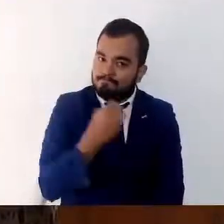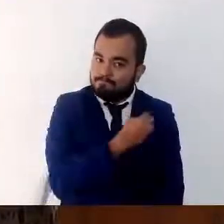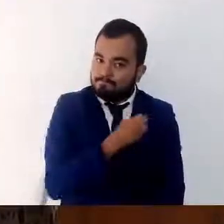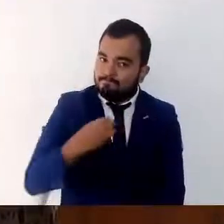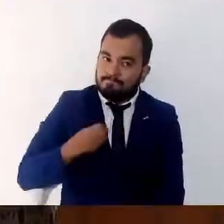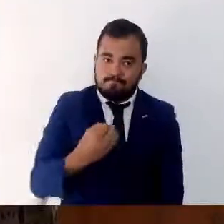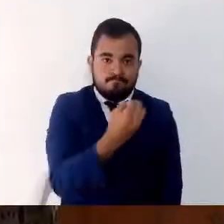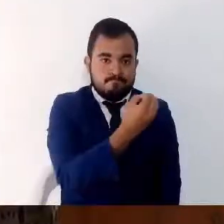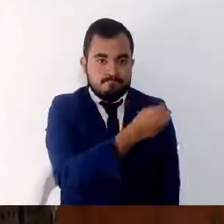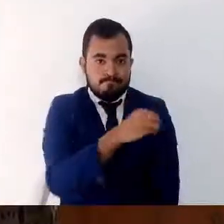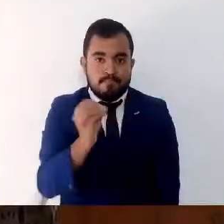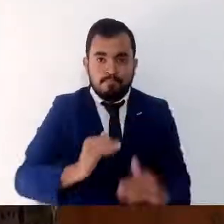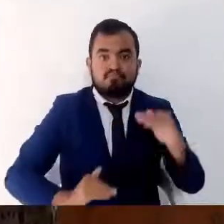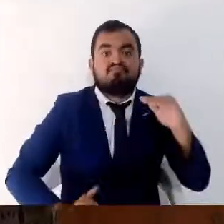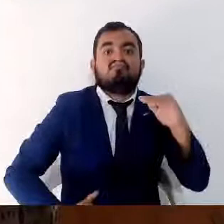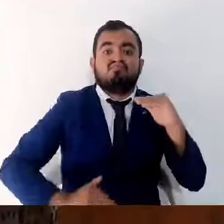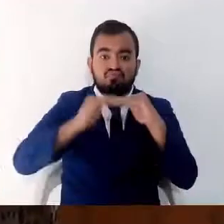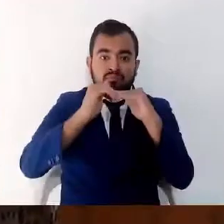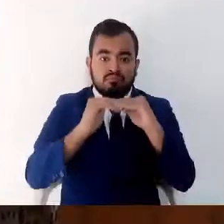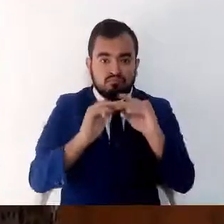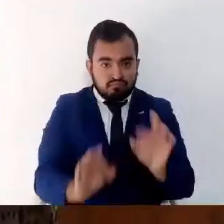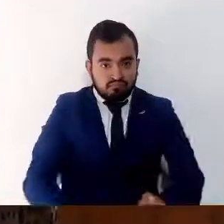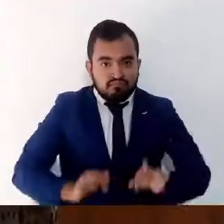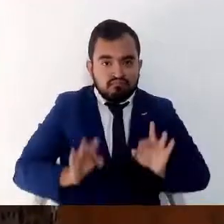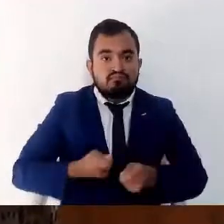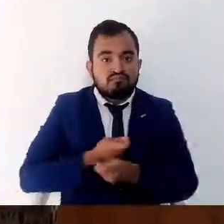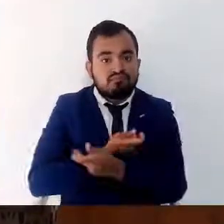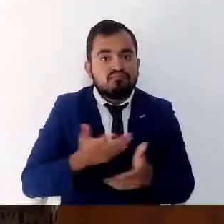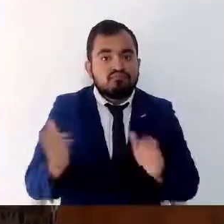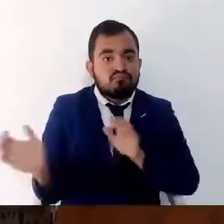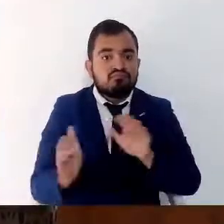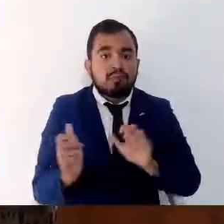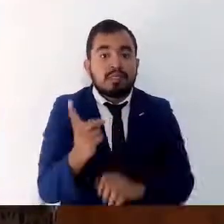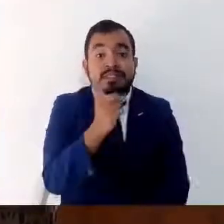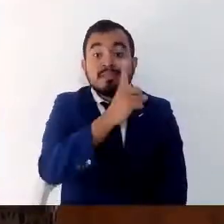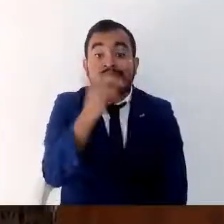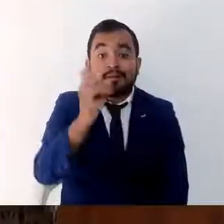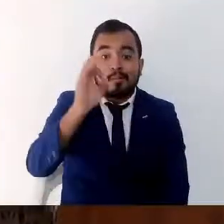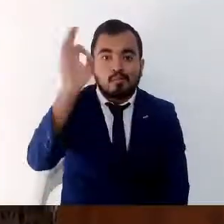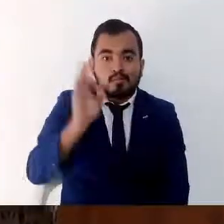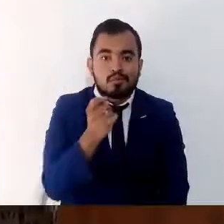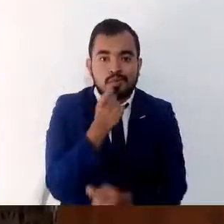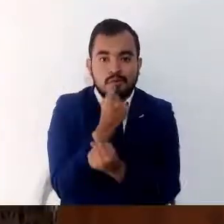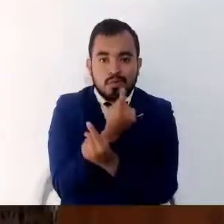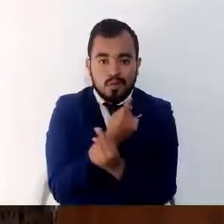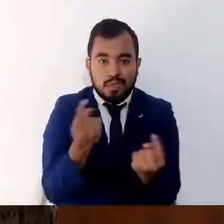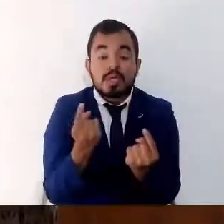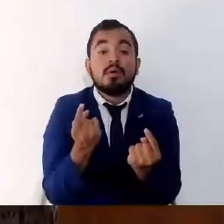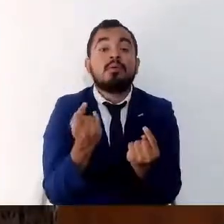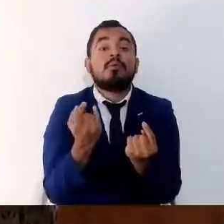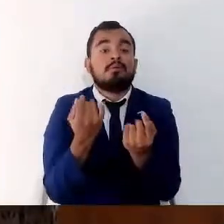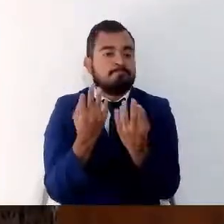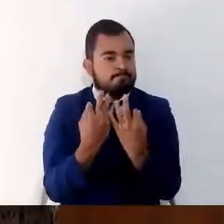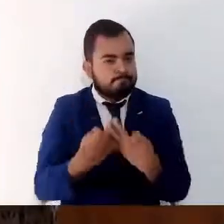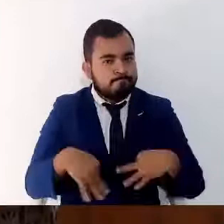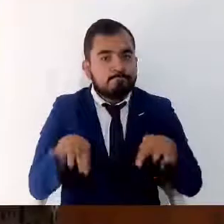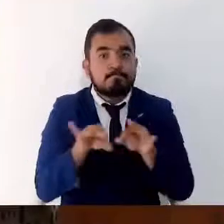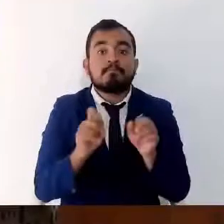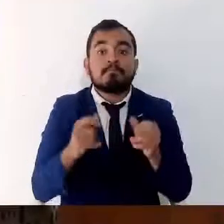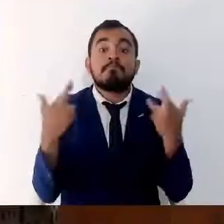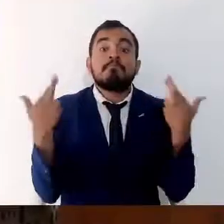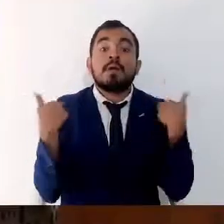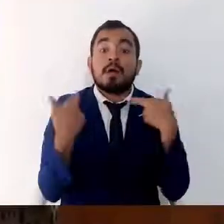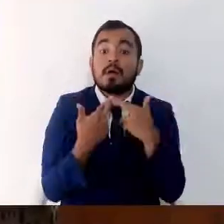100%. Y en particular, sobre la importancia que tienen las educadoras y los educadores, no solo en la